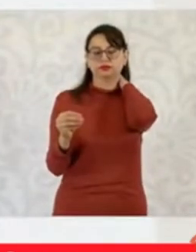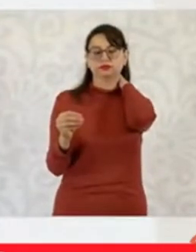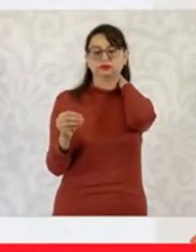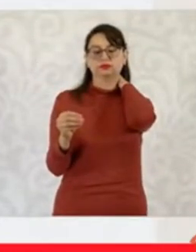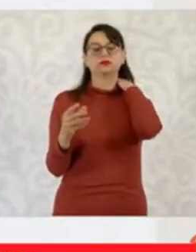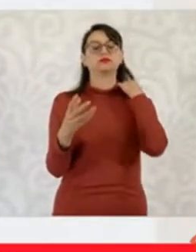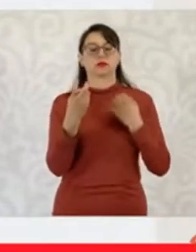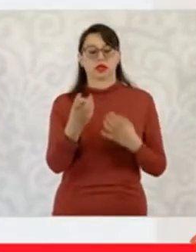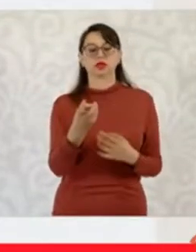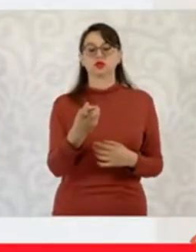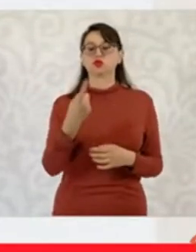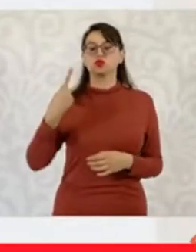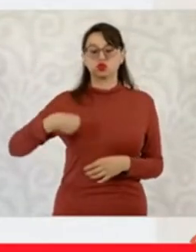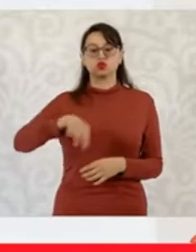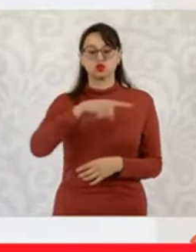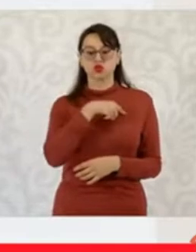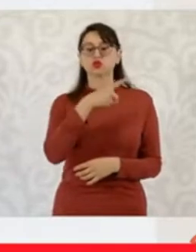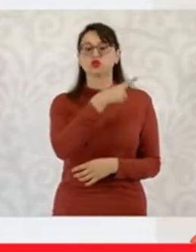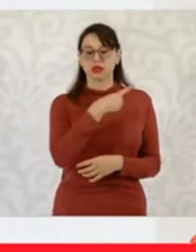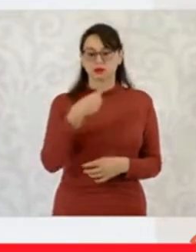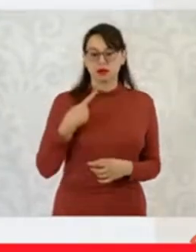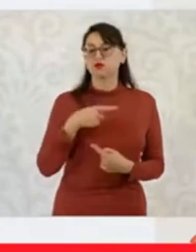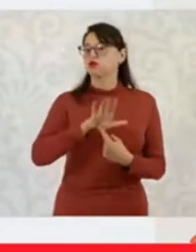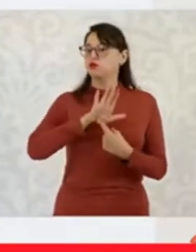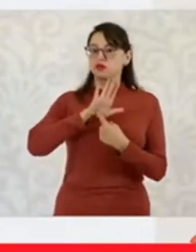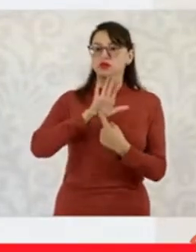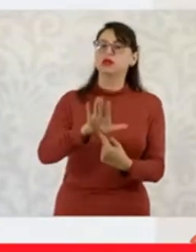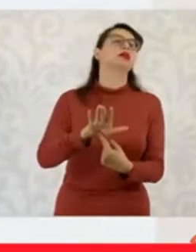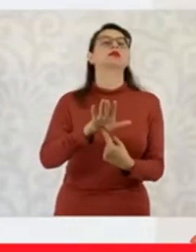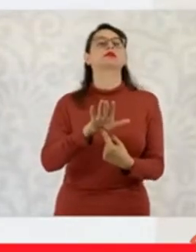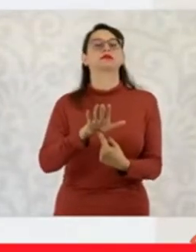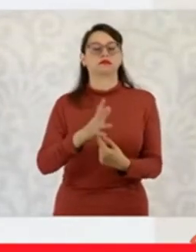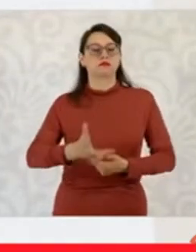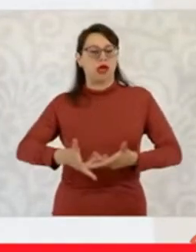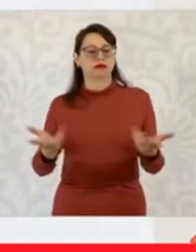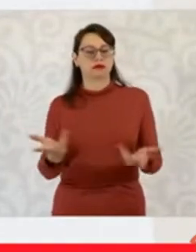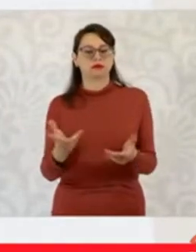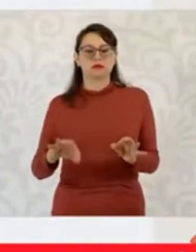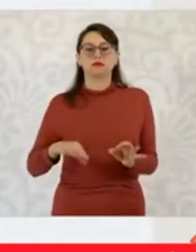Eso lo tenemos que hacer y lo vamos a hacer y lo estamos haciendo.